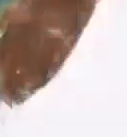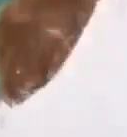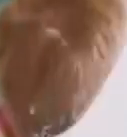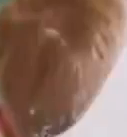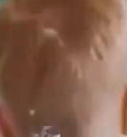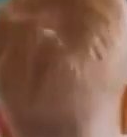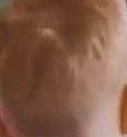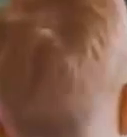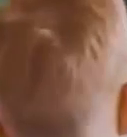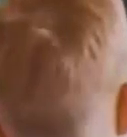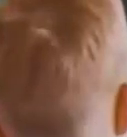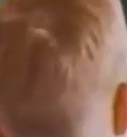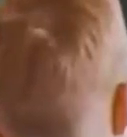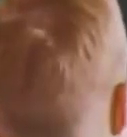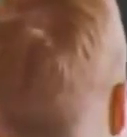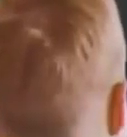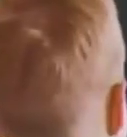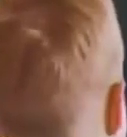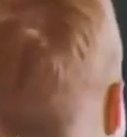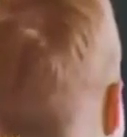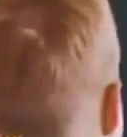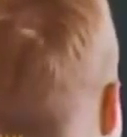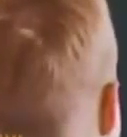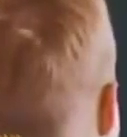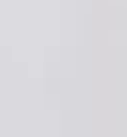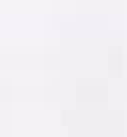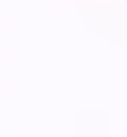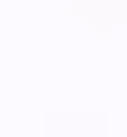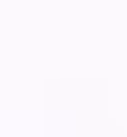A continuación, Matemática Primero Básico.